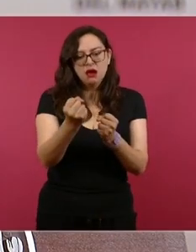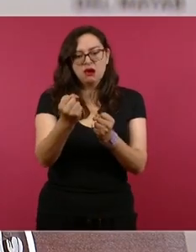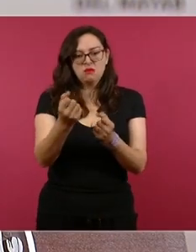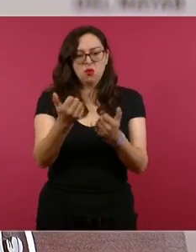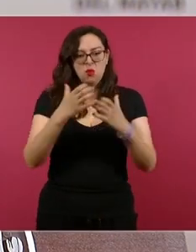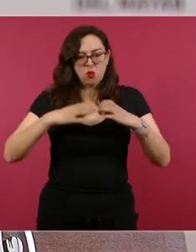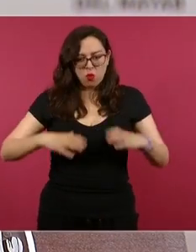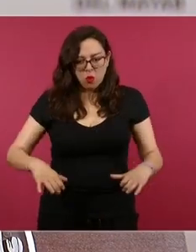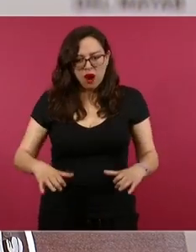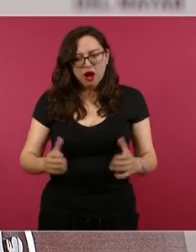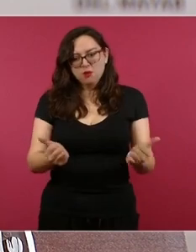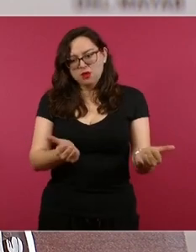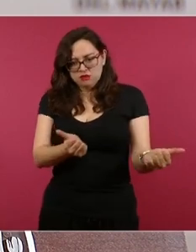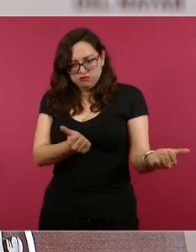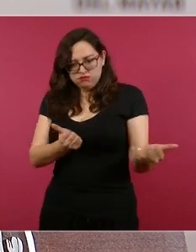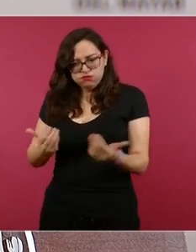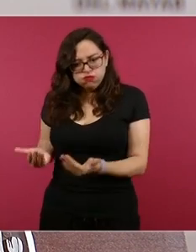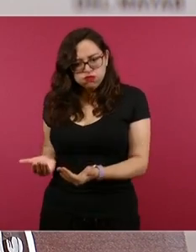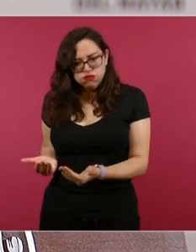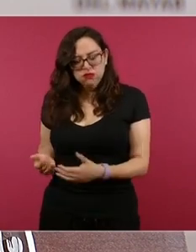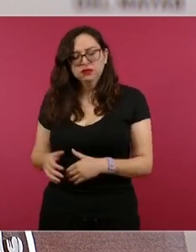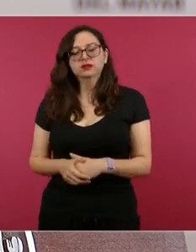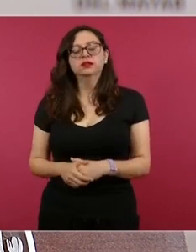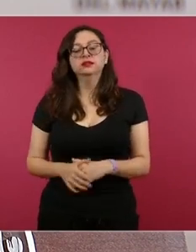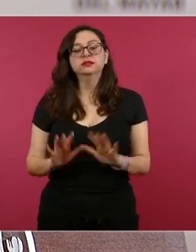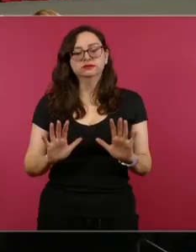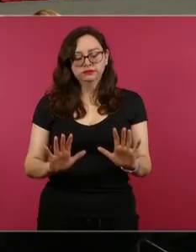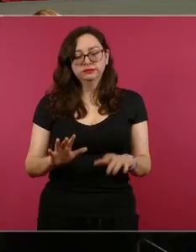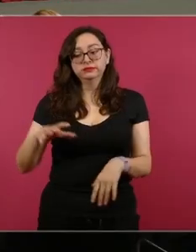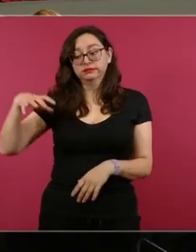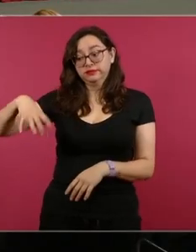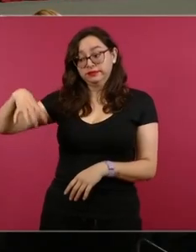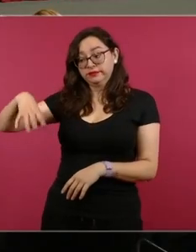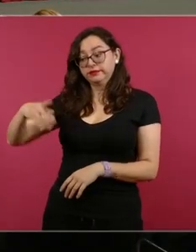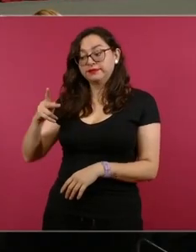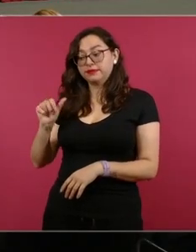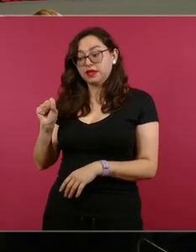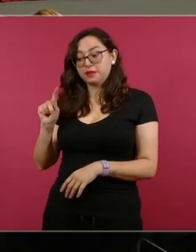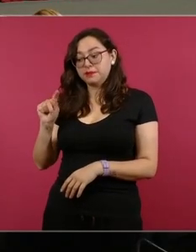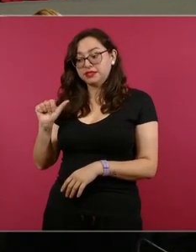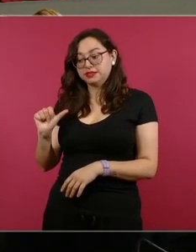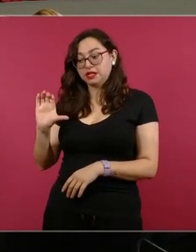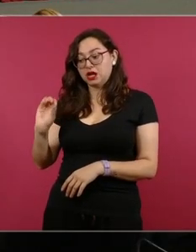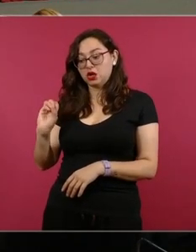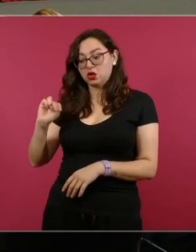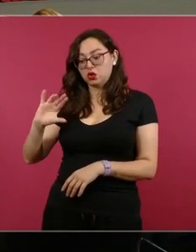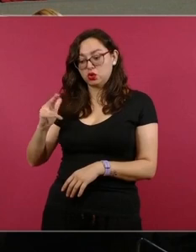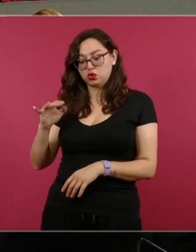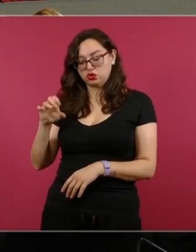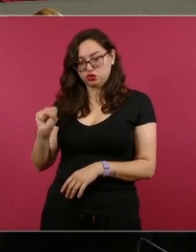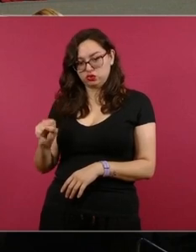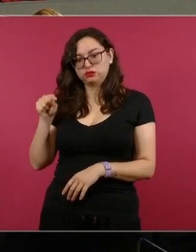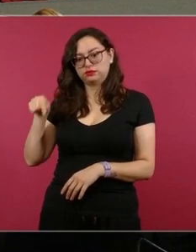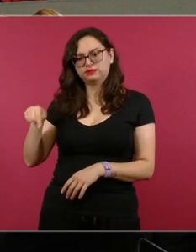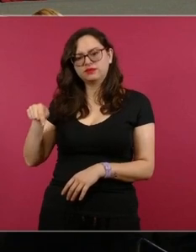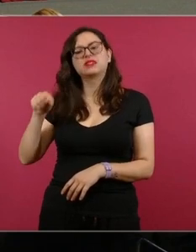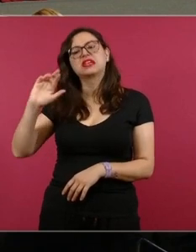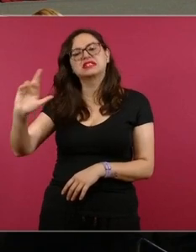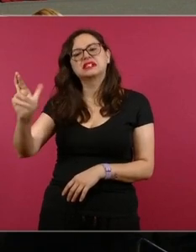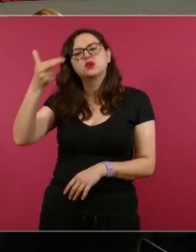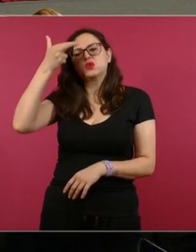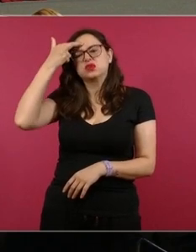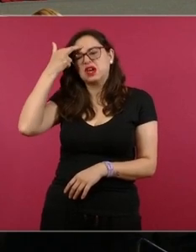en este momento a focalizar en el caso de Pasta de Conchos, solamente para dar un contexto y todos recordemos de